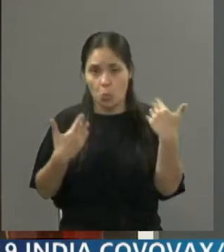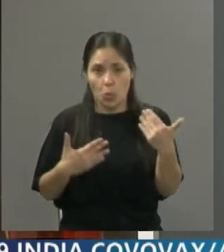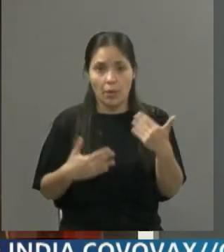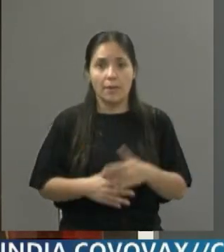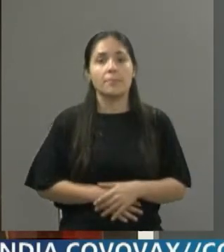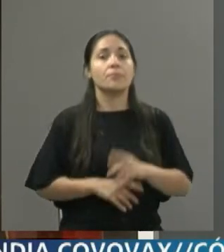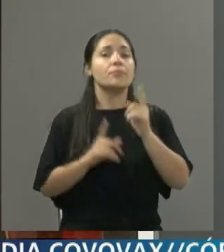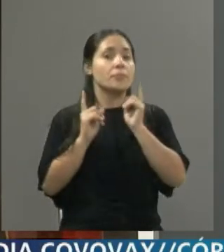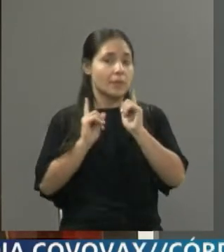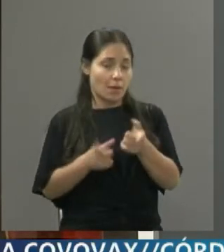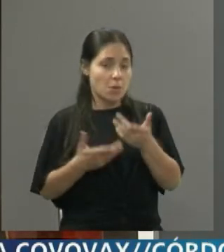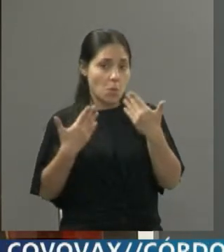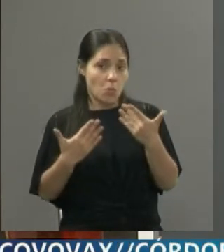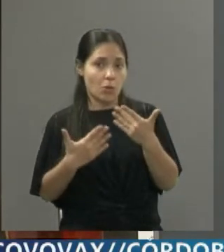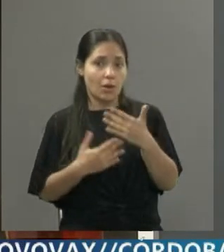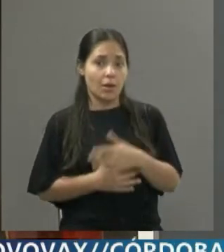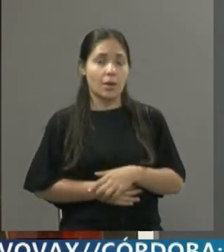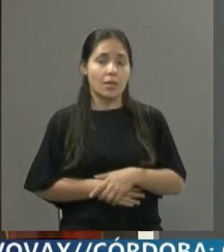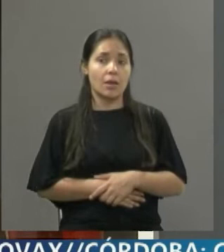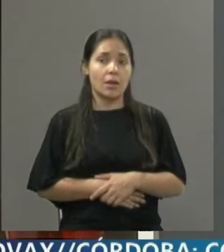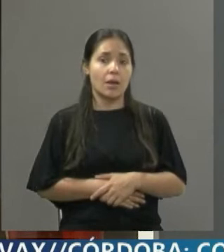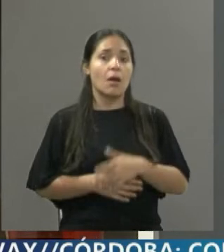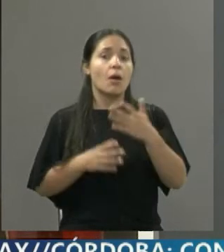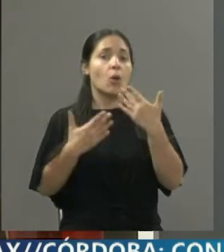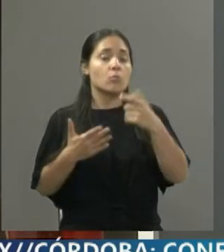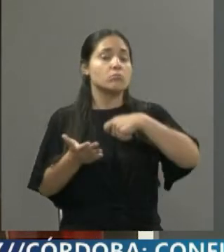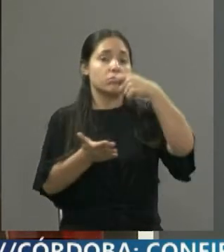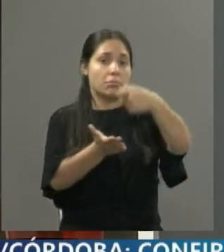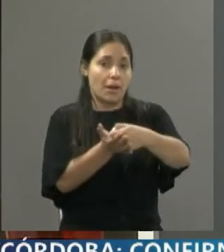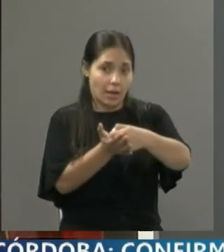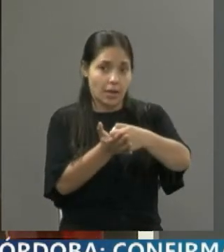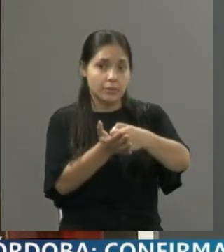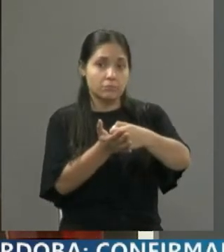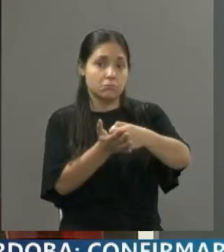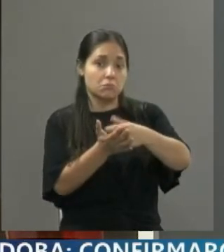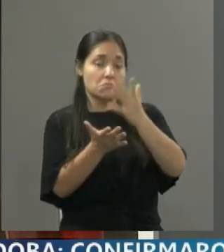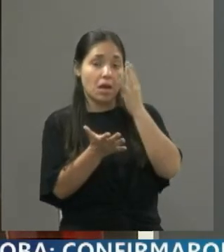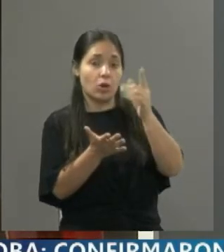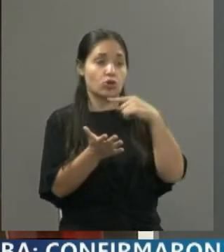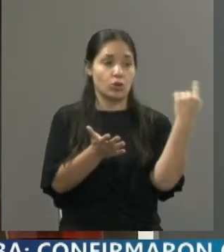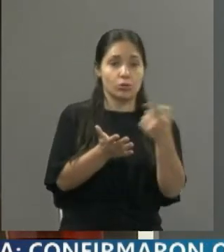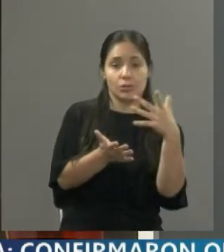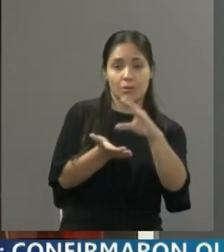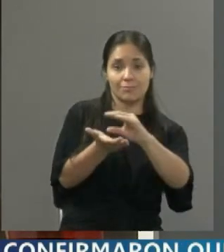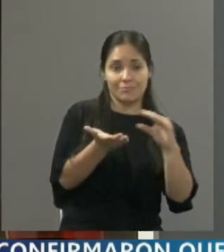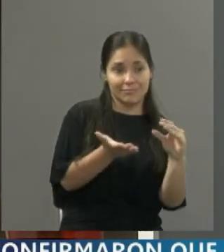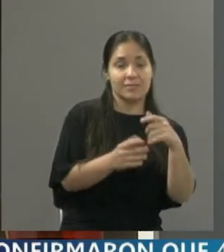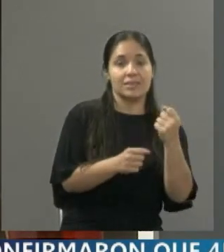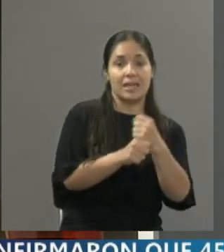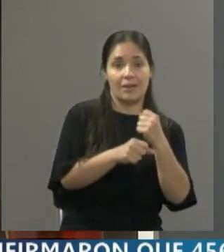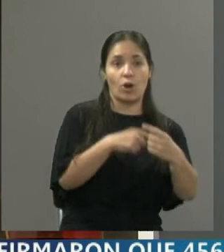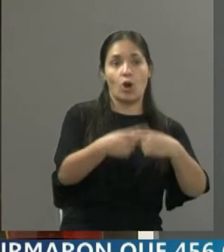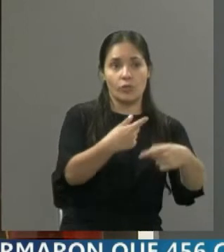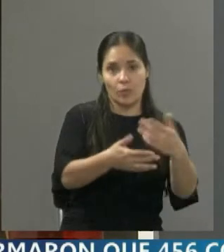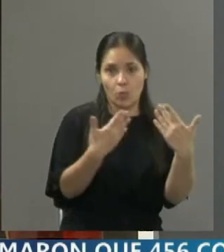si desean también pueden hacer una contribución monetaria para que nosotros podamos seguir manteniendo nuestro trabajo. Eso también pueden hacerlo